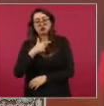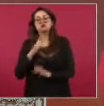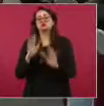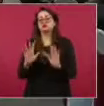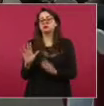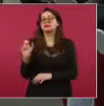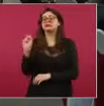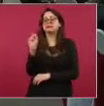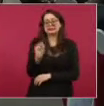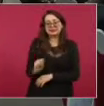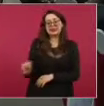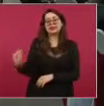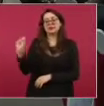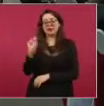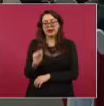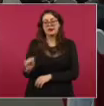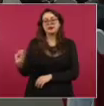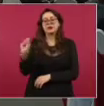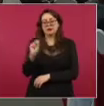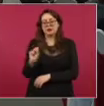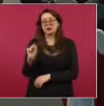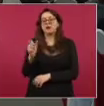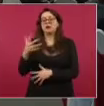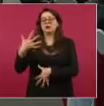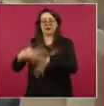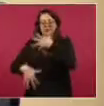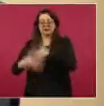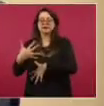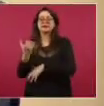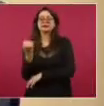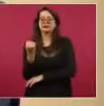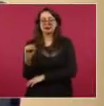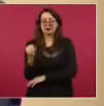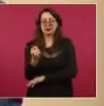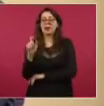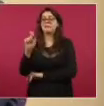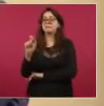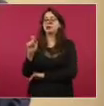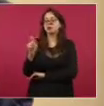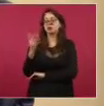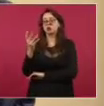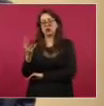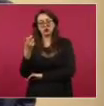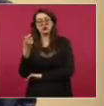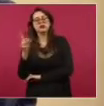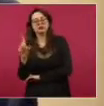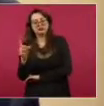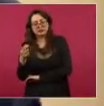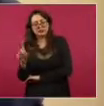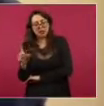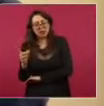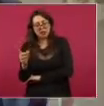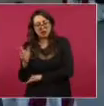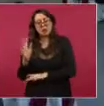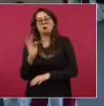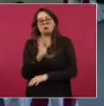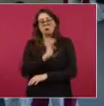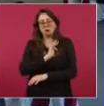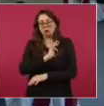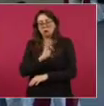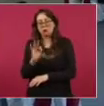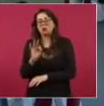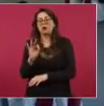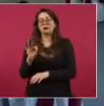excepción de los sábados y los días 15 de septiembre y 24 de diciembre, en que las labores